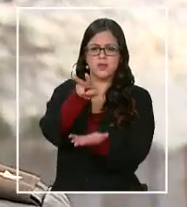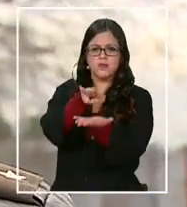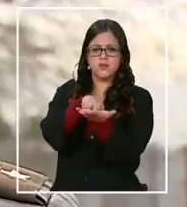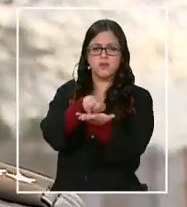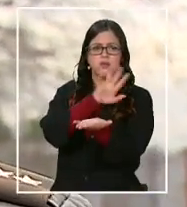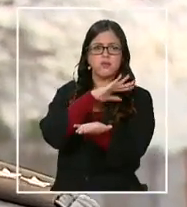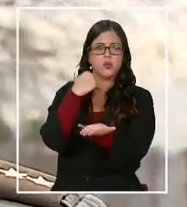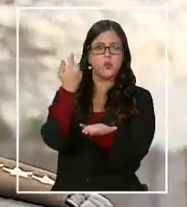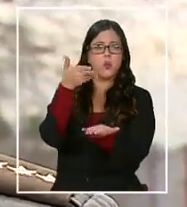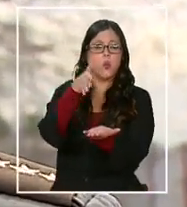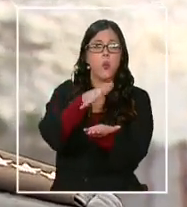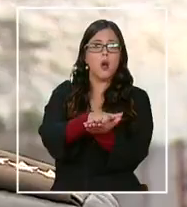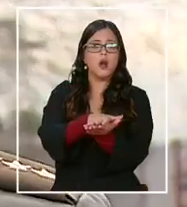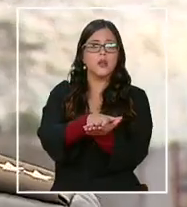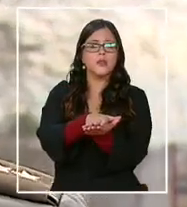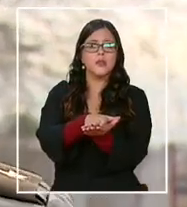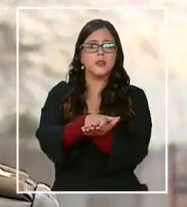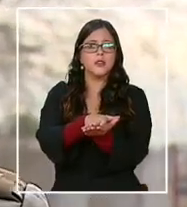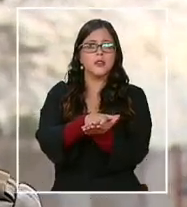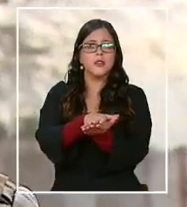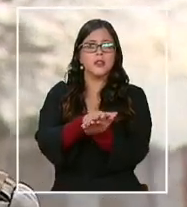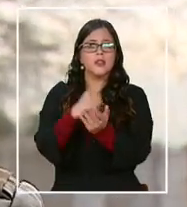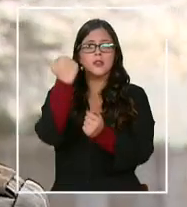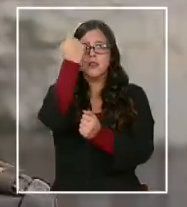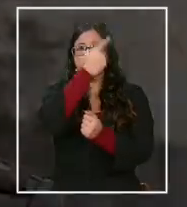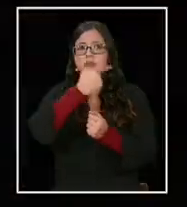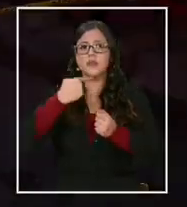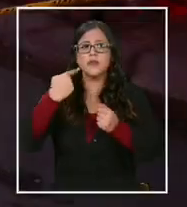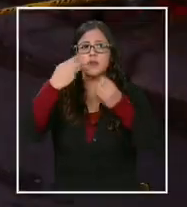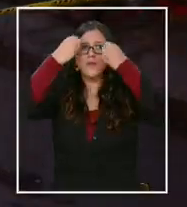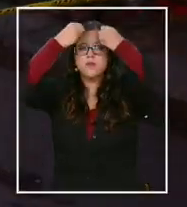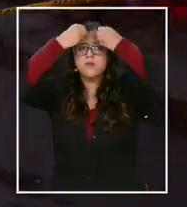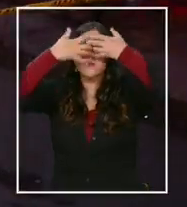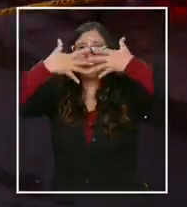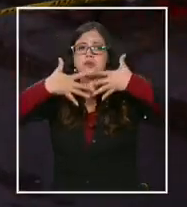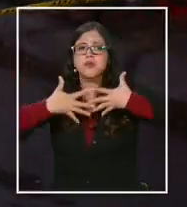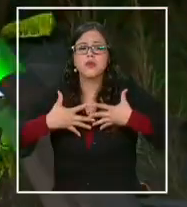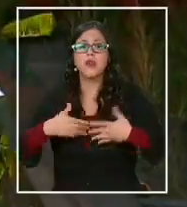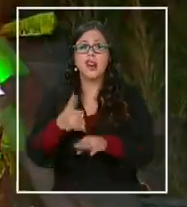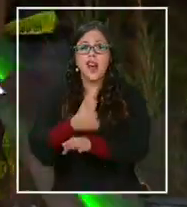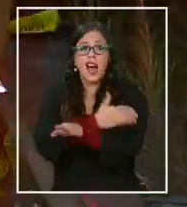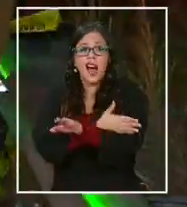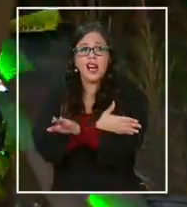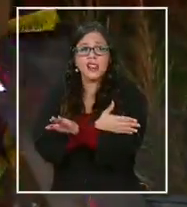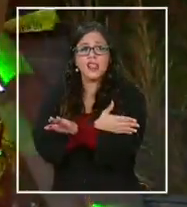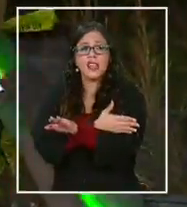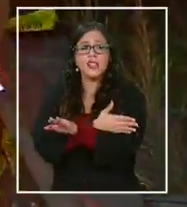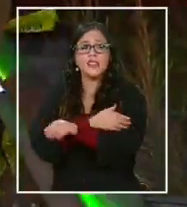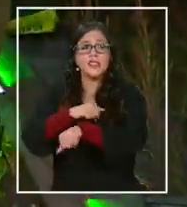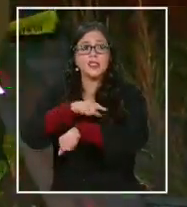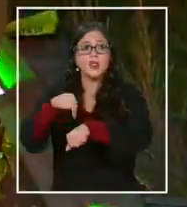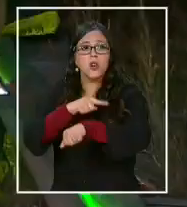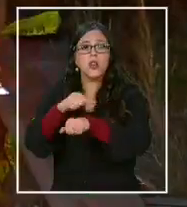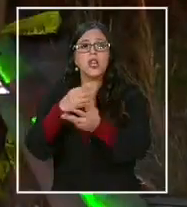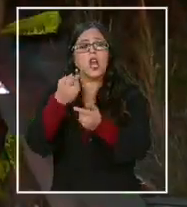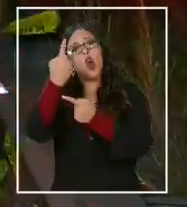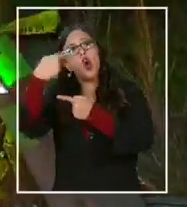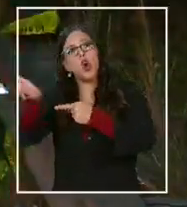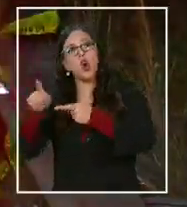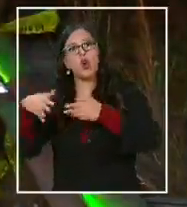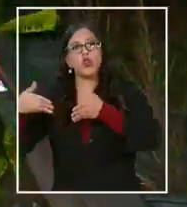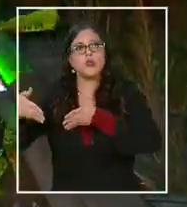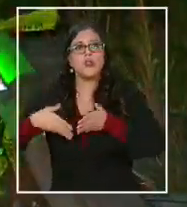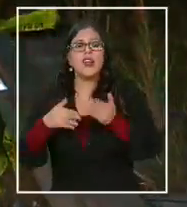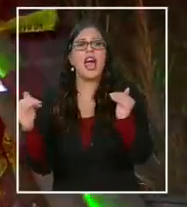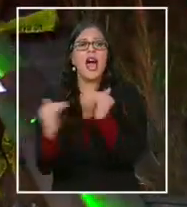fallecida con su rostro ensangrentado. Horas antes de este hallazgo, otro cuerpo fue encontrado en la autopista Los